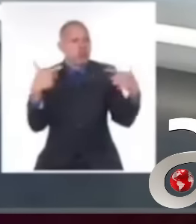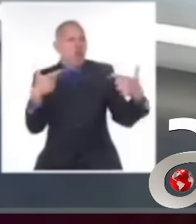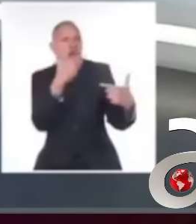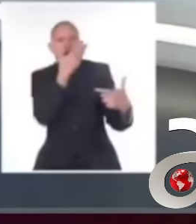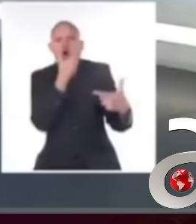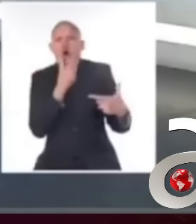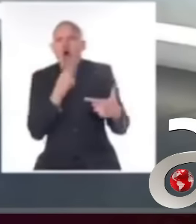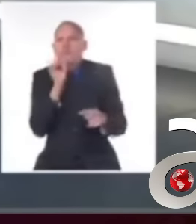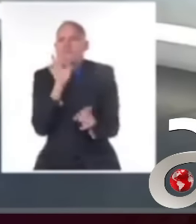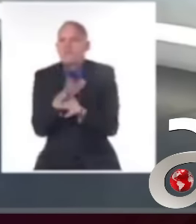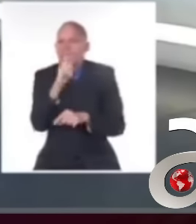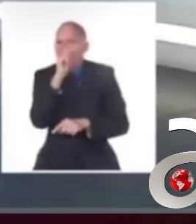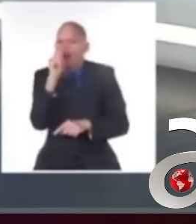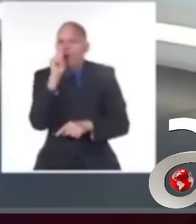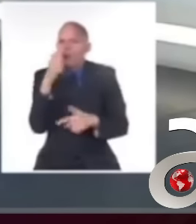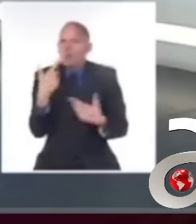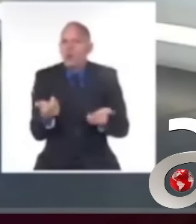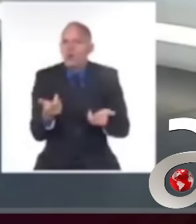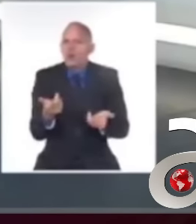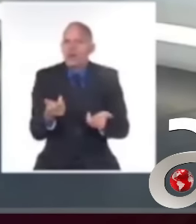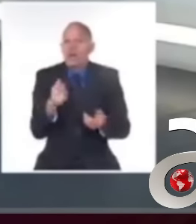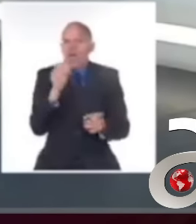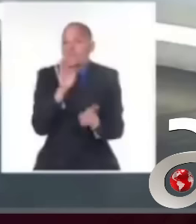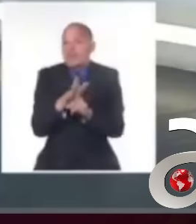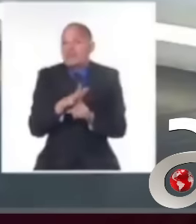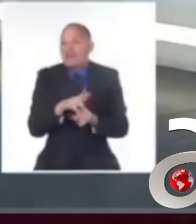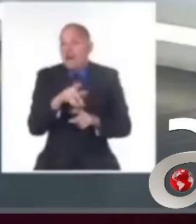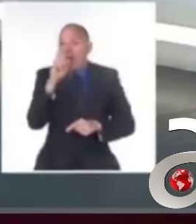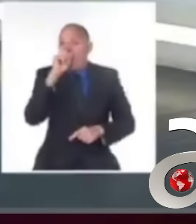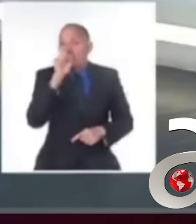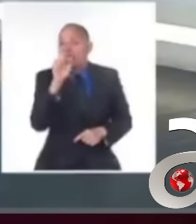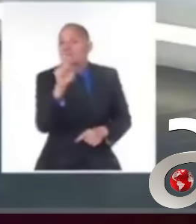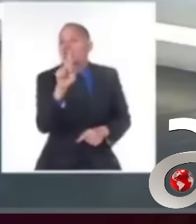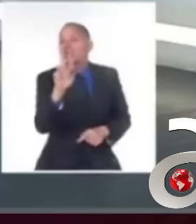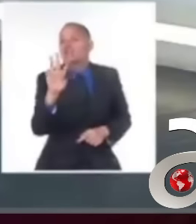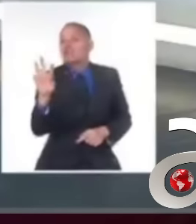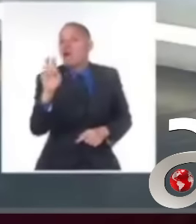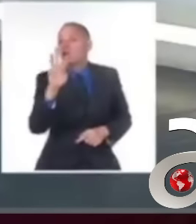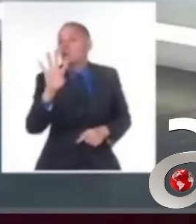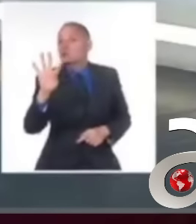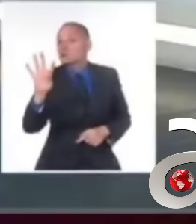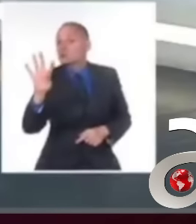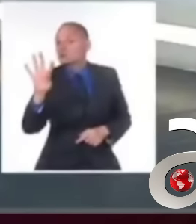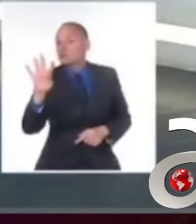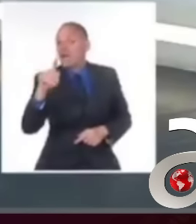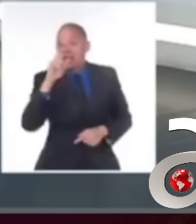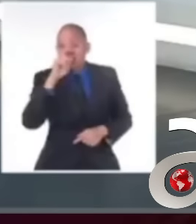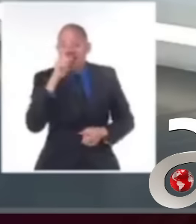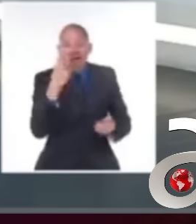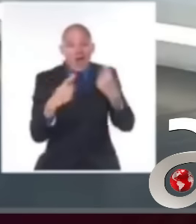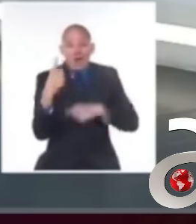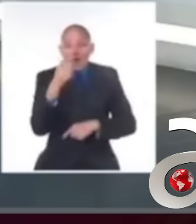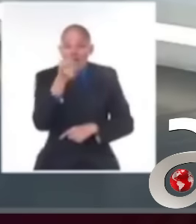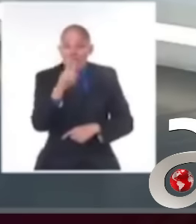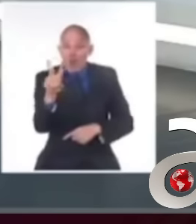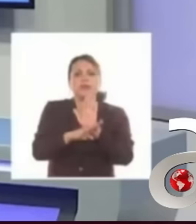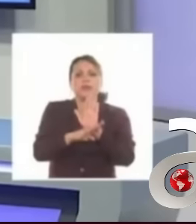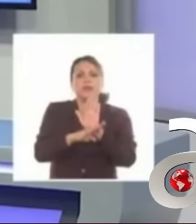coronel. Según la versión oficial del gobierno, las operaciones de tráfico de drogas se realizan principalmente por mar y